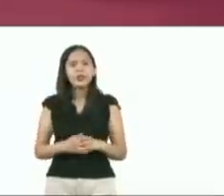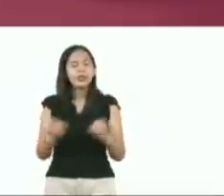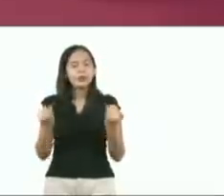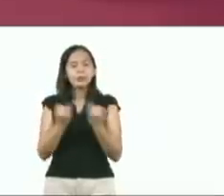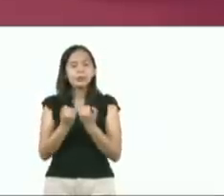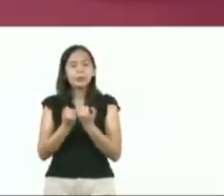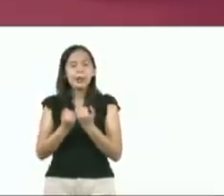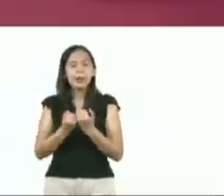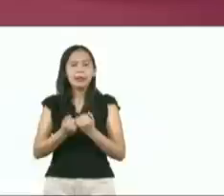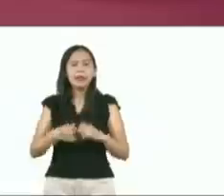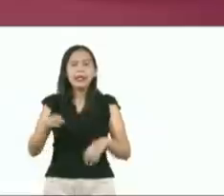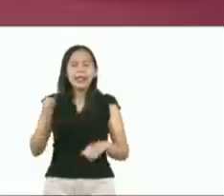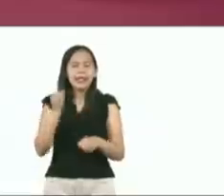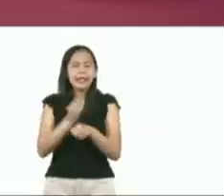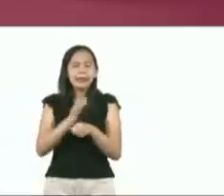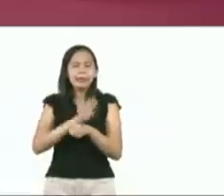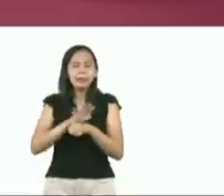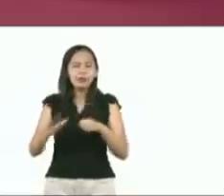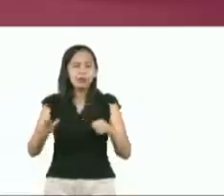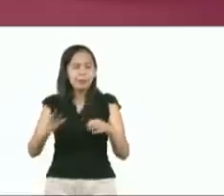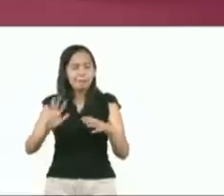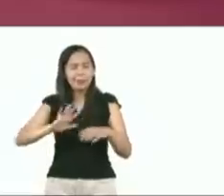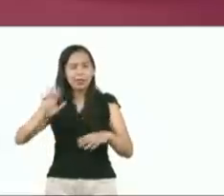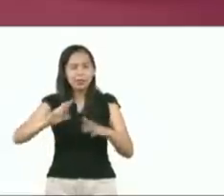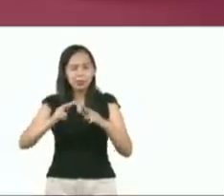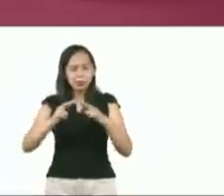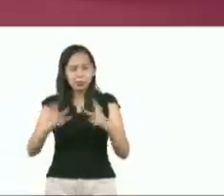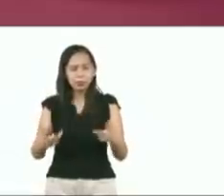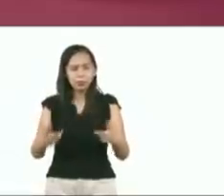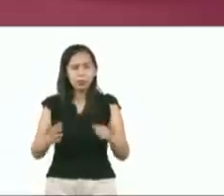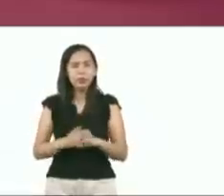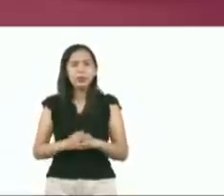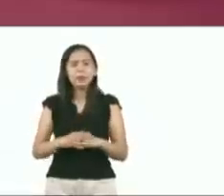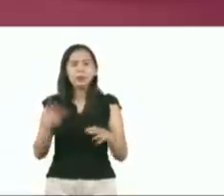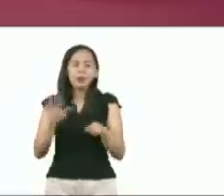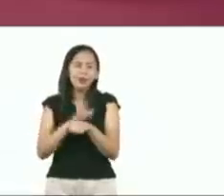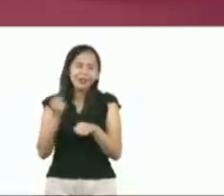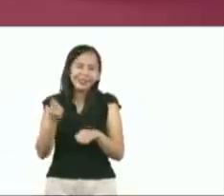romper, porque realmente las mexicanas y los mexicanos somos mucha